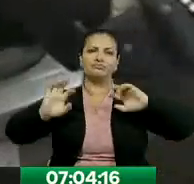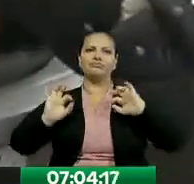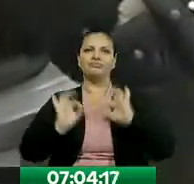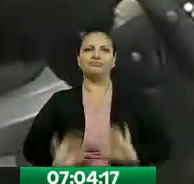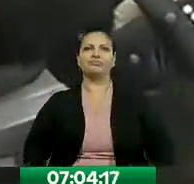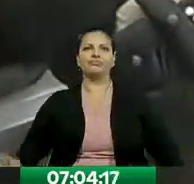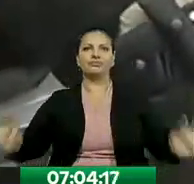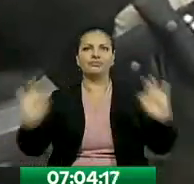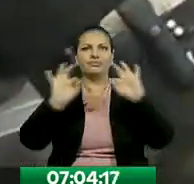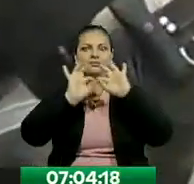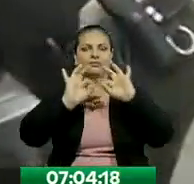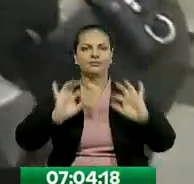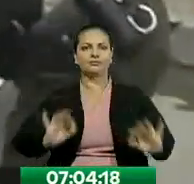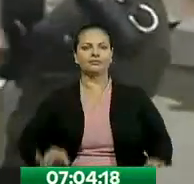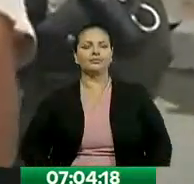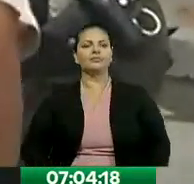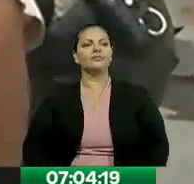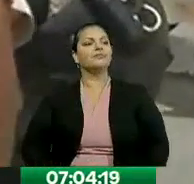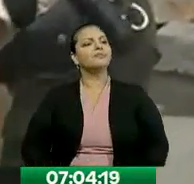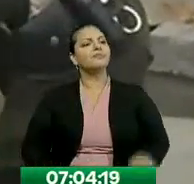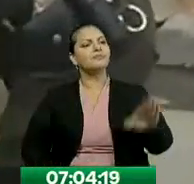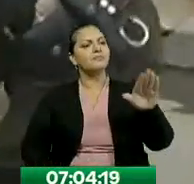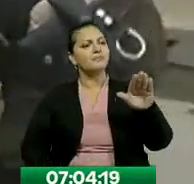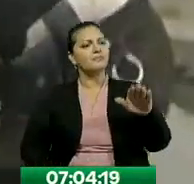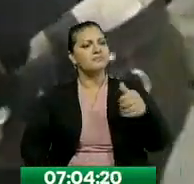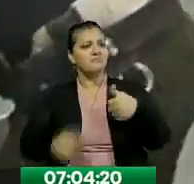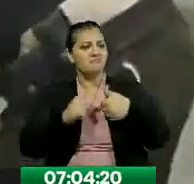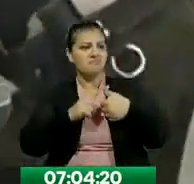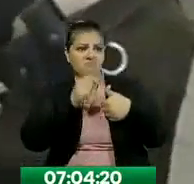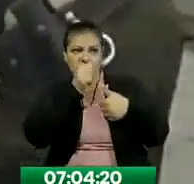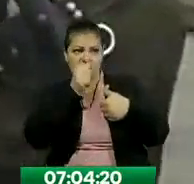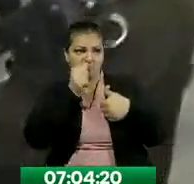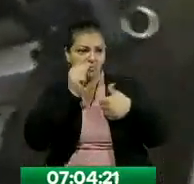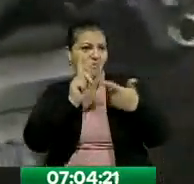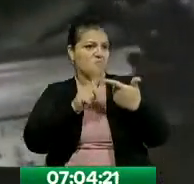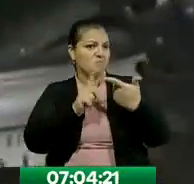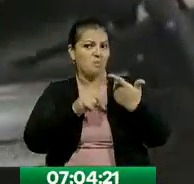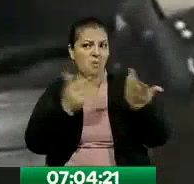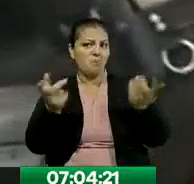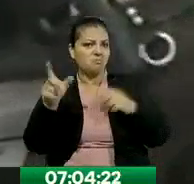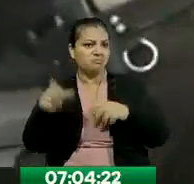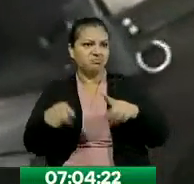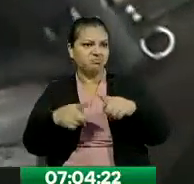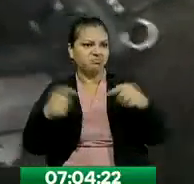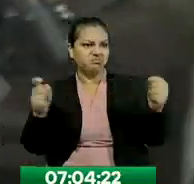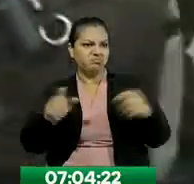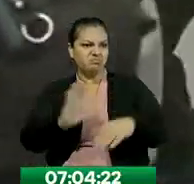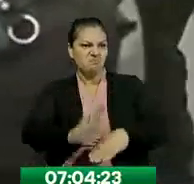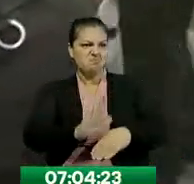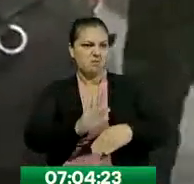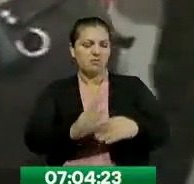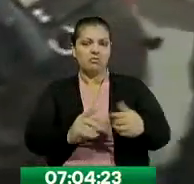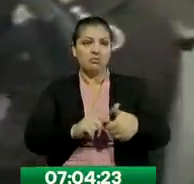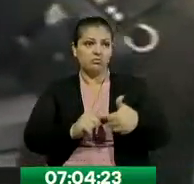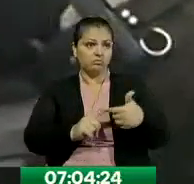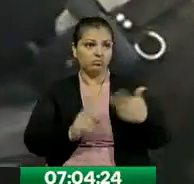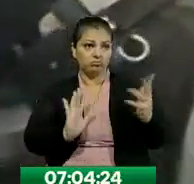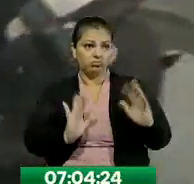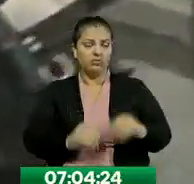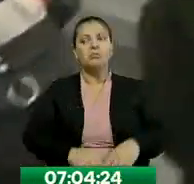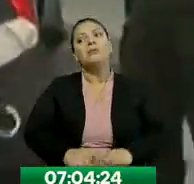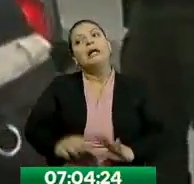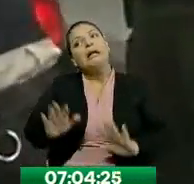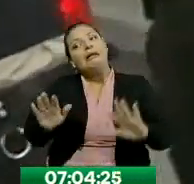Pero tampoco se descartan estas conjeturas, ¿no? No sé, usted sabe, como en todo delito no se puede descartar absolutamente nada. Muchísimas